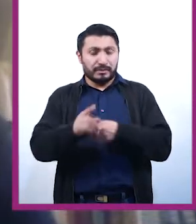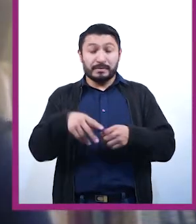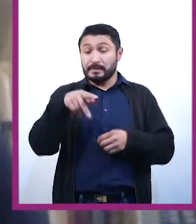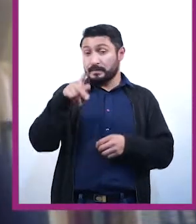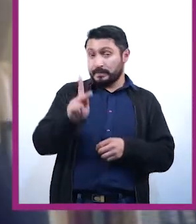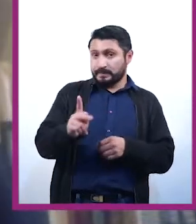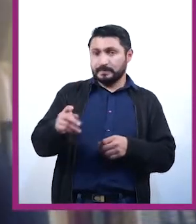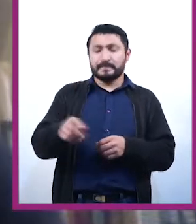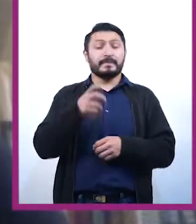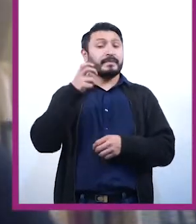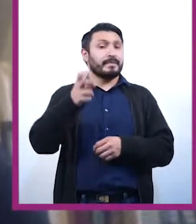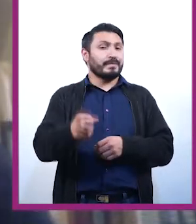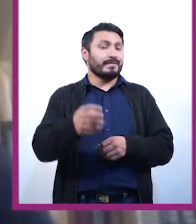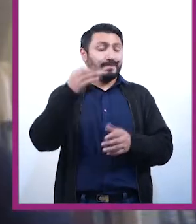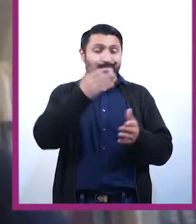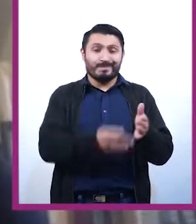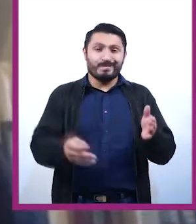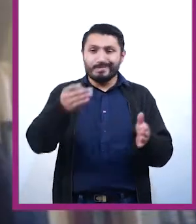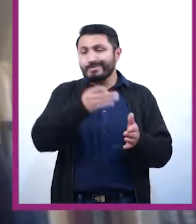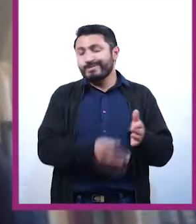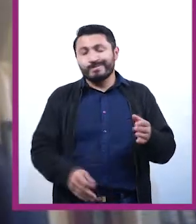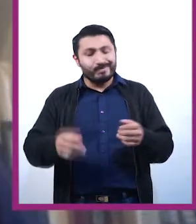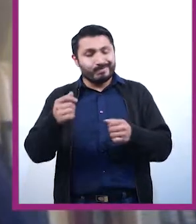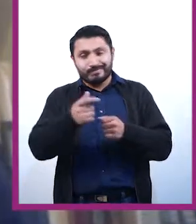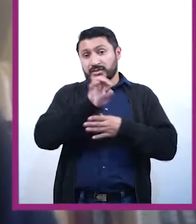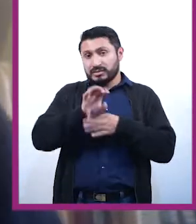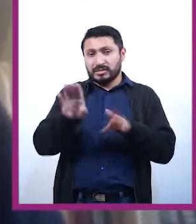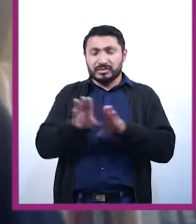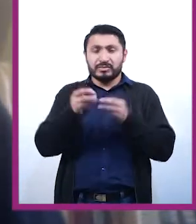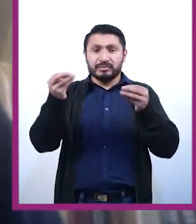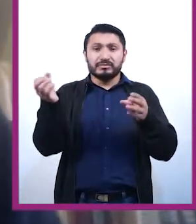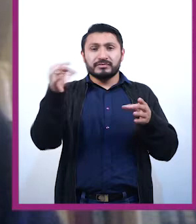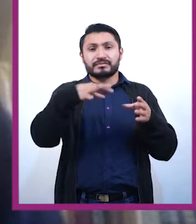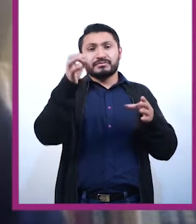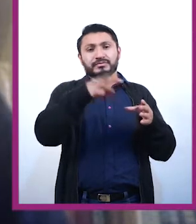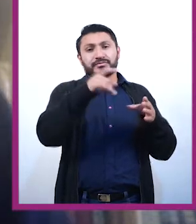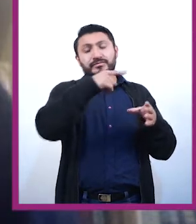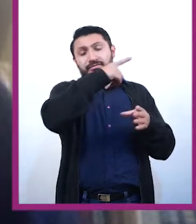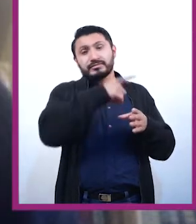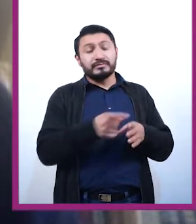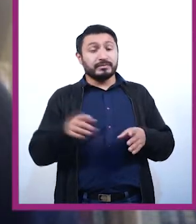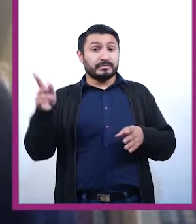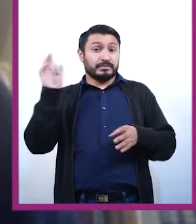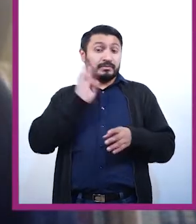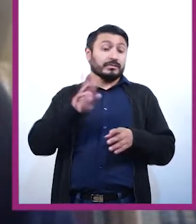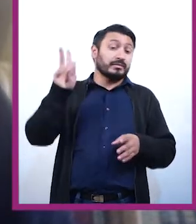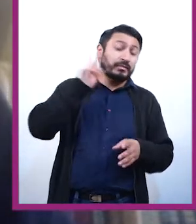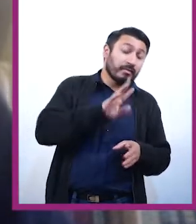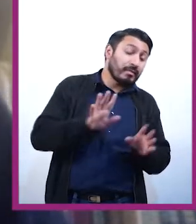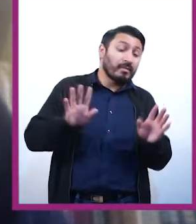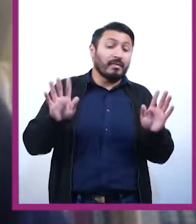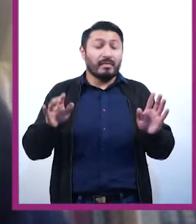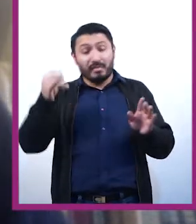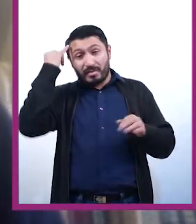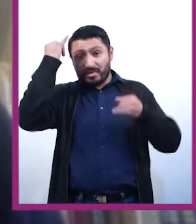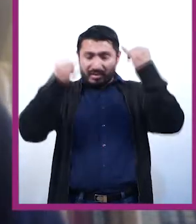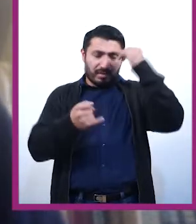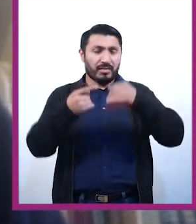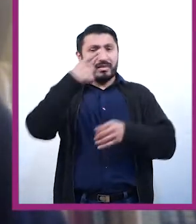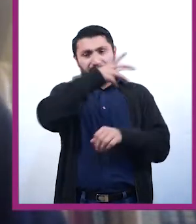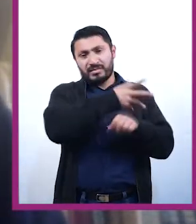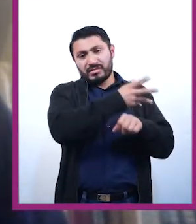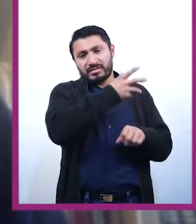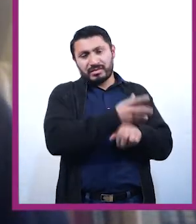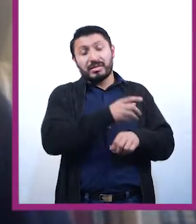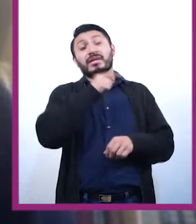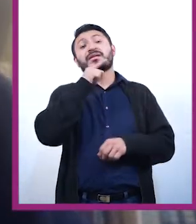estos problemas, pero fue insuficiente. Entonces hubo mucha inversión especulativa